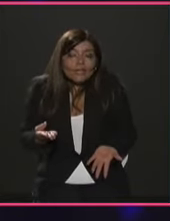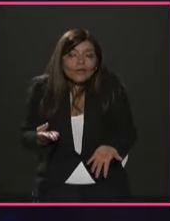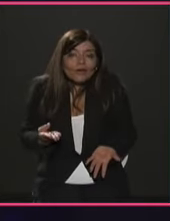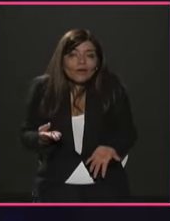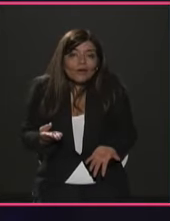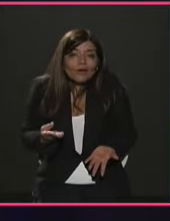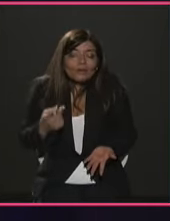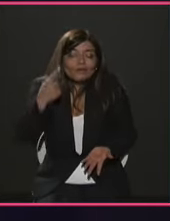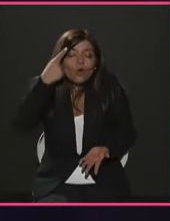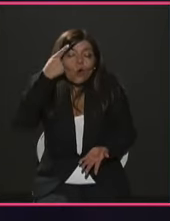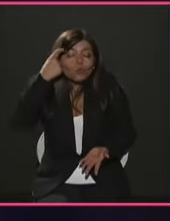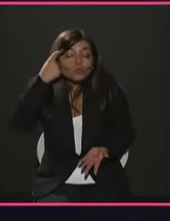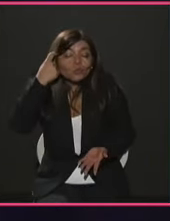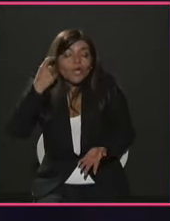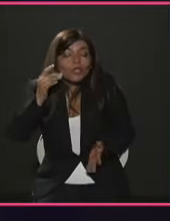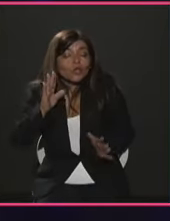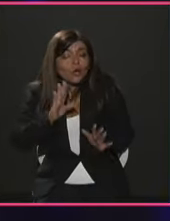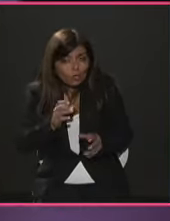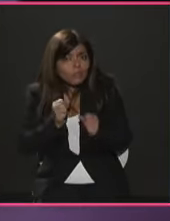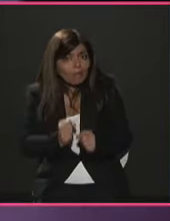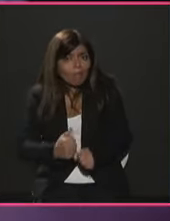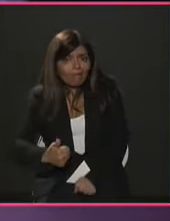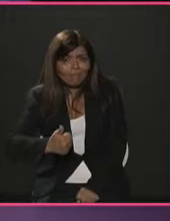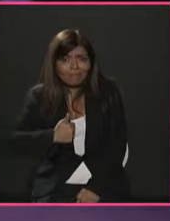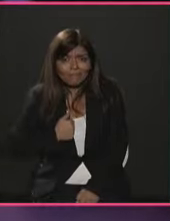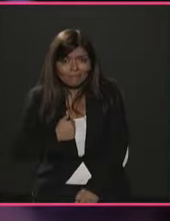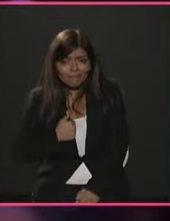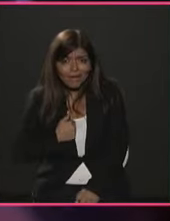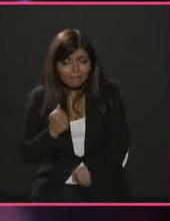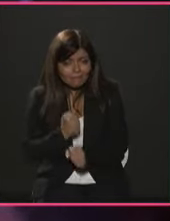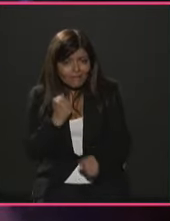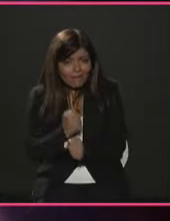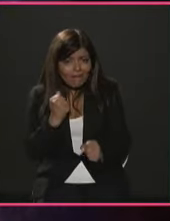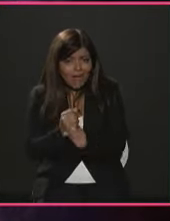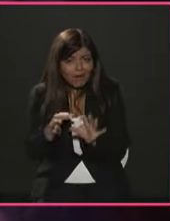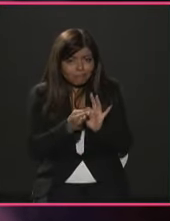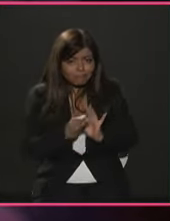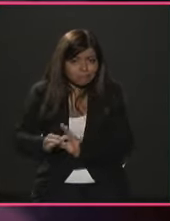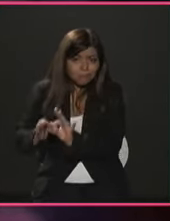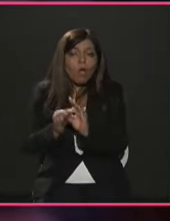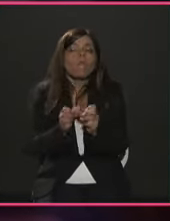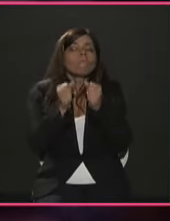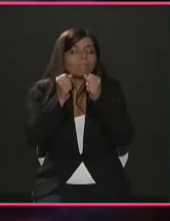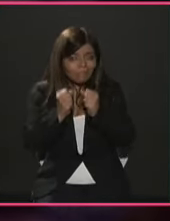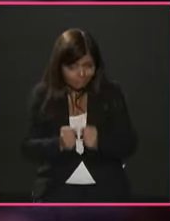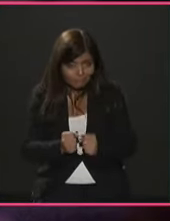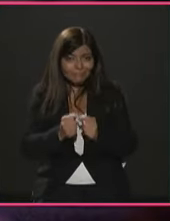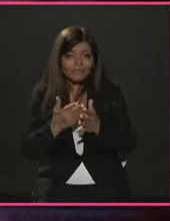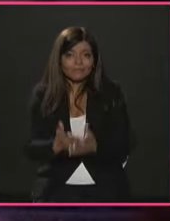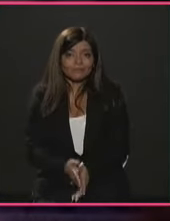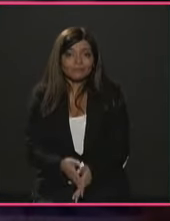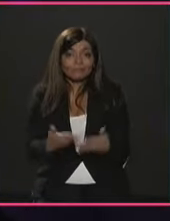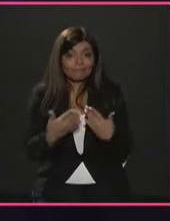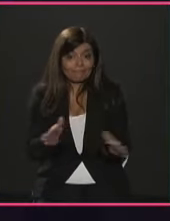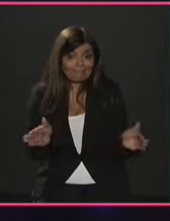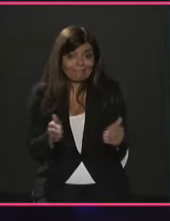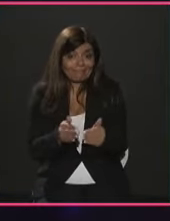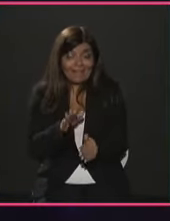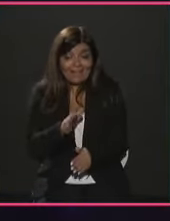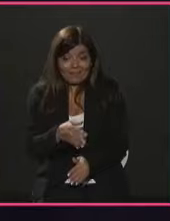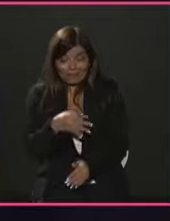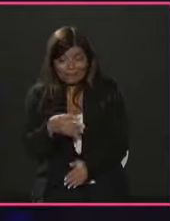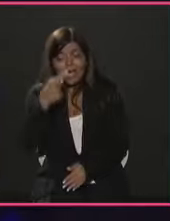y no no Debería ser una utopía y que trabajando todos juntos lo podemos hacer y para terminar